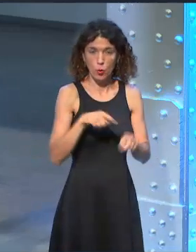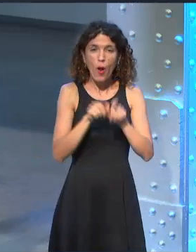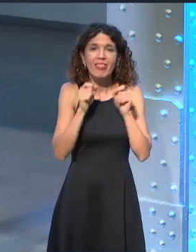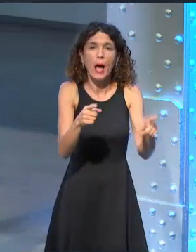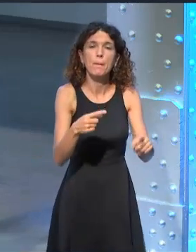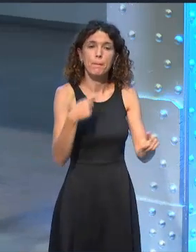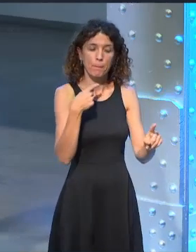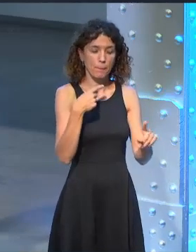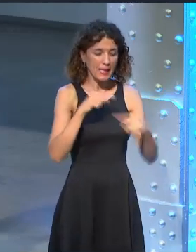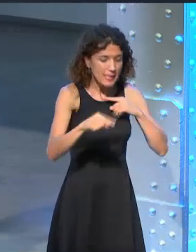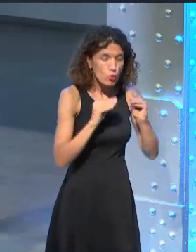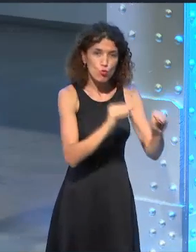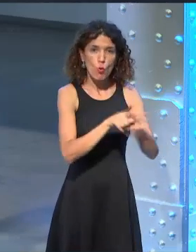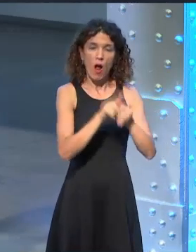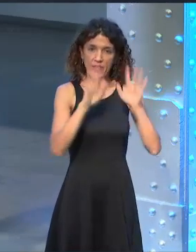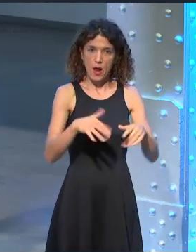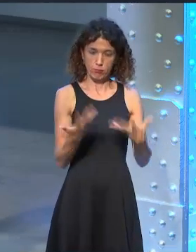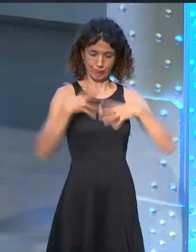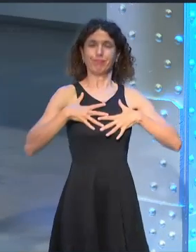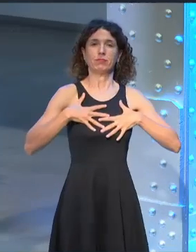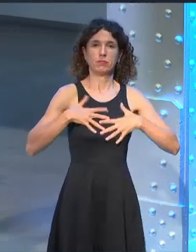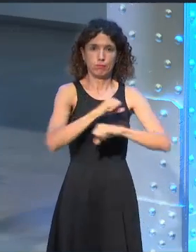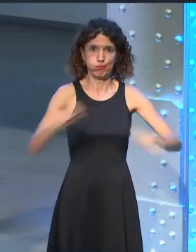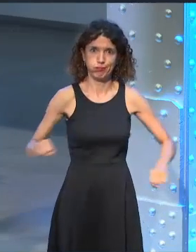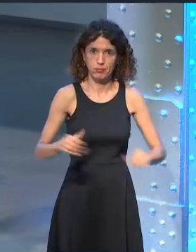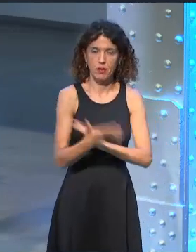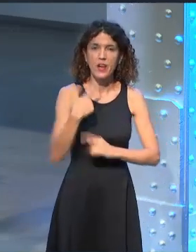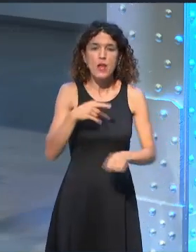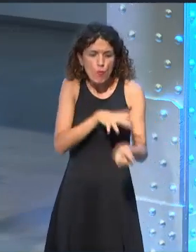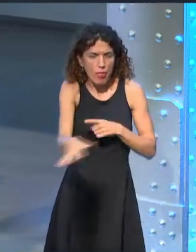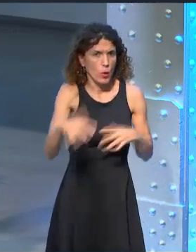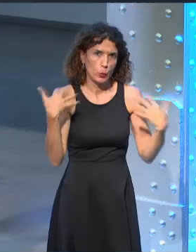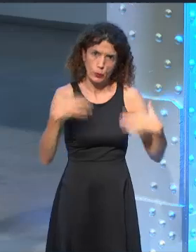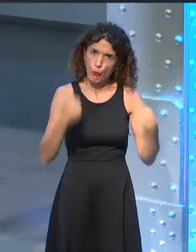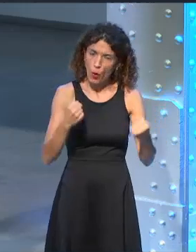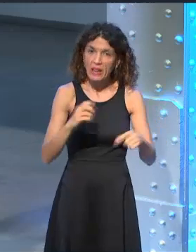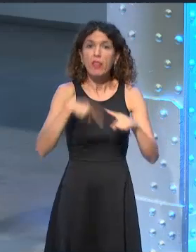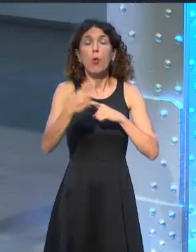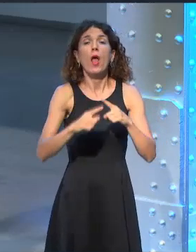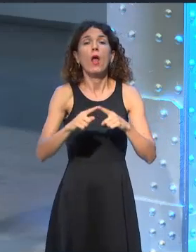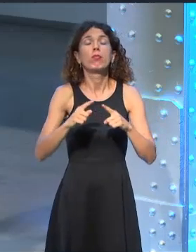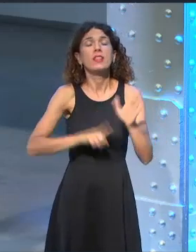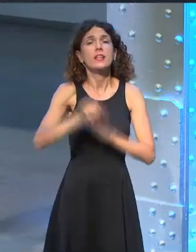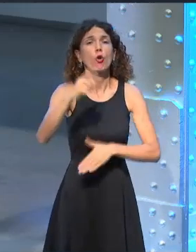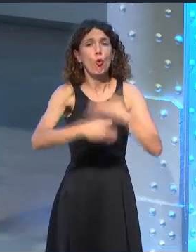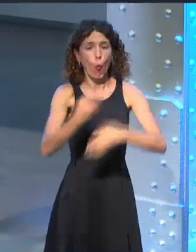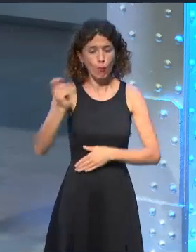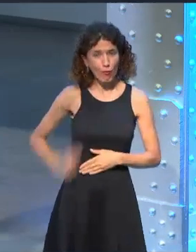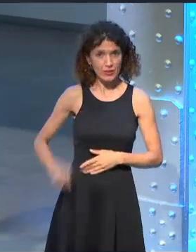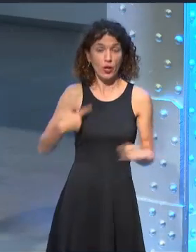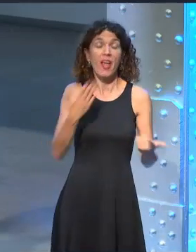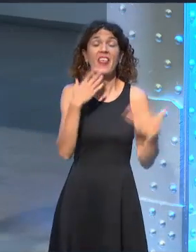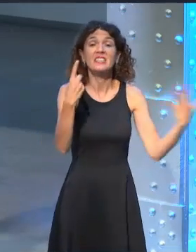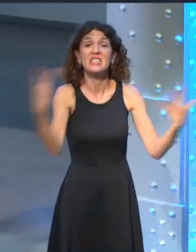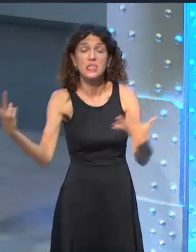lanzando un mensaje y esto cala de forma muy profunda y tiene una influencia muy fuerte después en tu desarrollo profesional, ¿no? Porque si tú a los